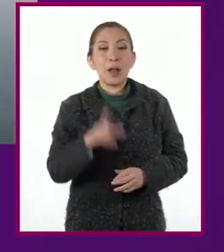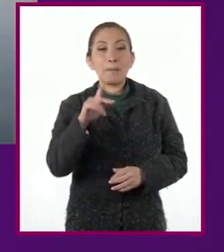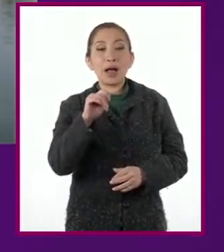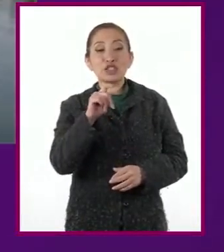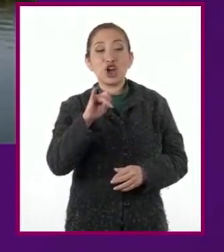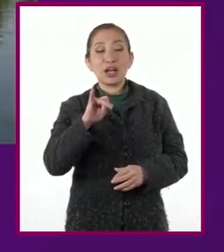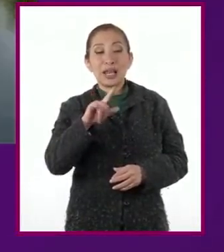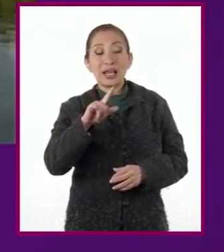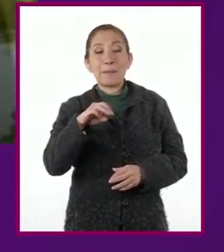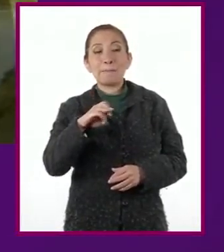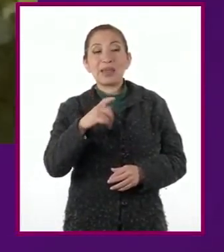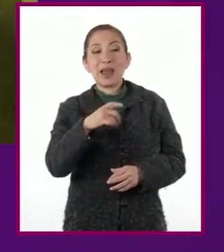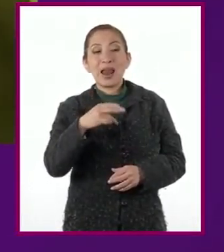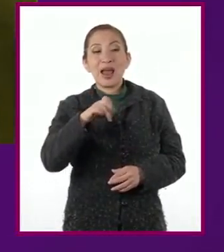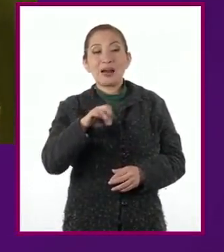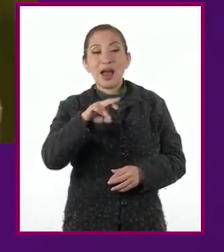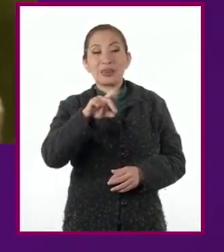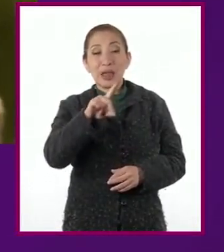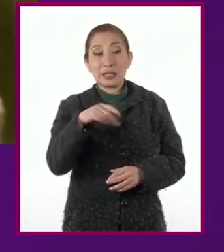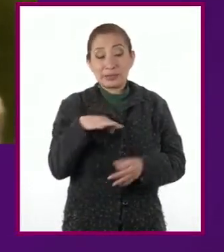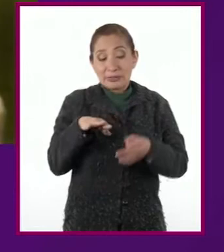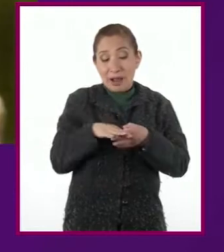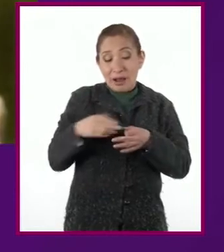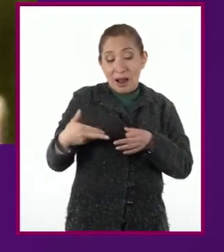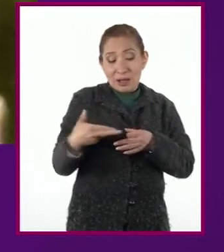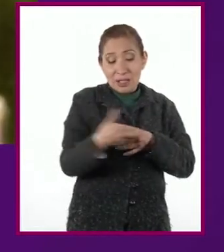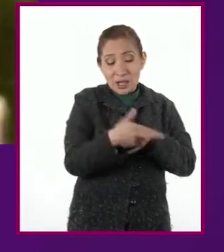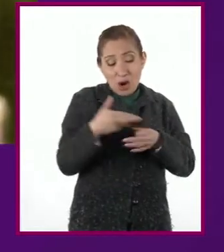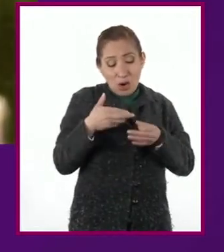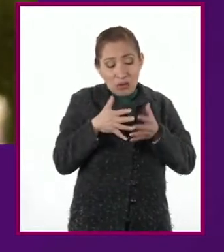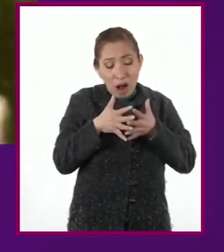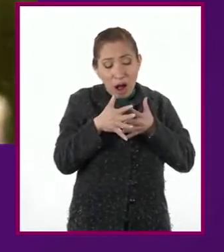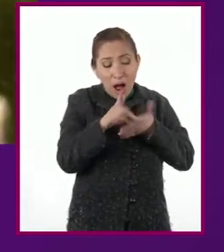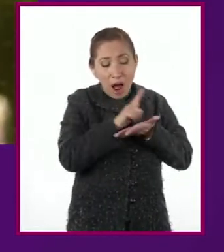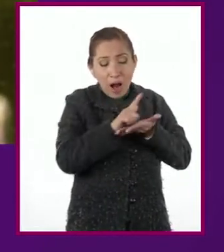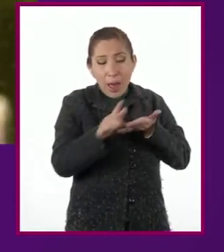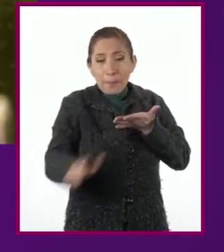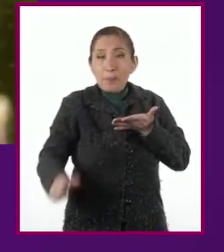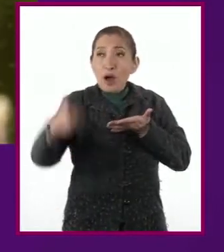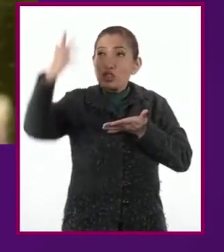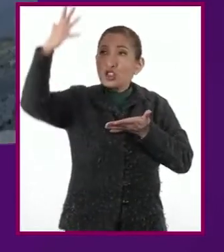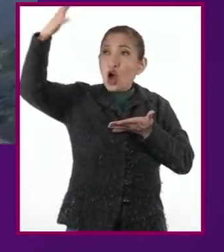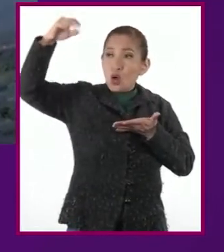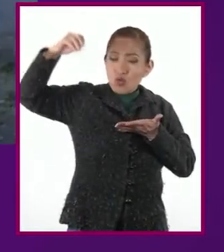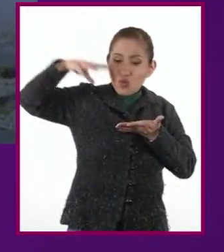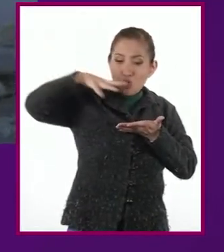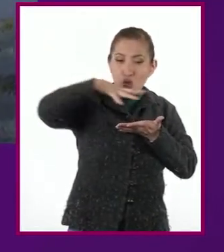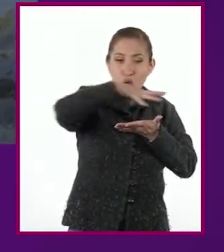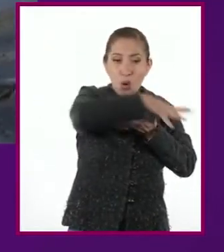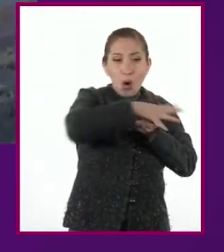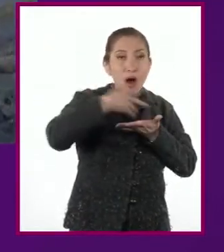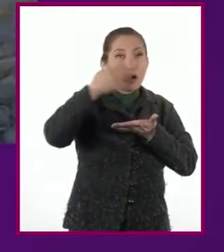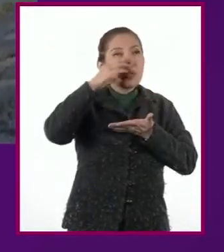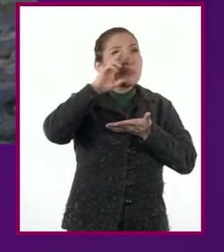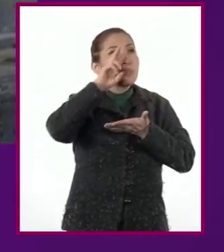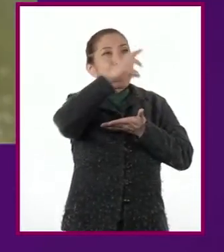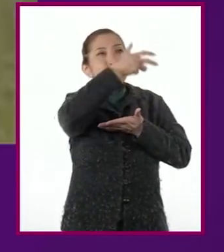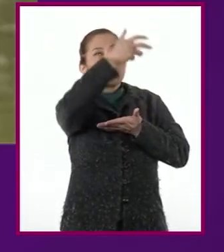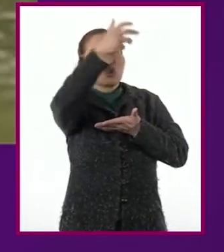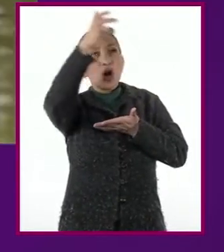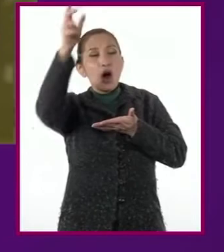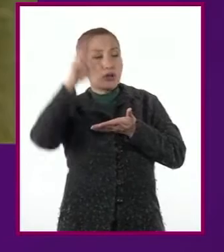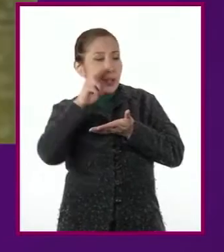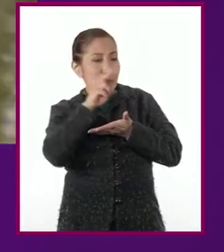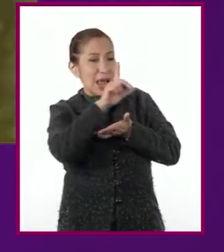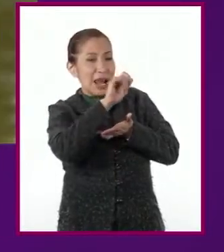Pastoril, Miguel Hernández. Junto al río transparente, que el astro rubio colora y riza el aura naciente,